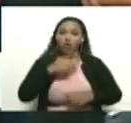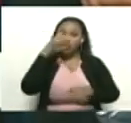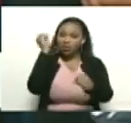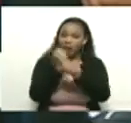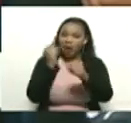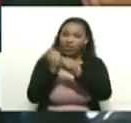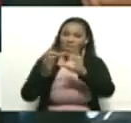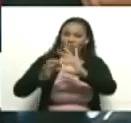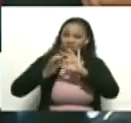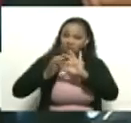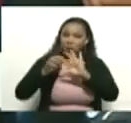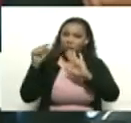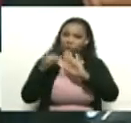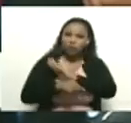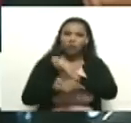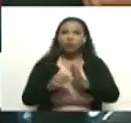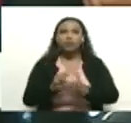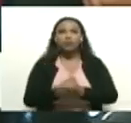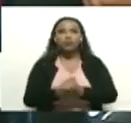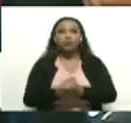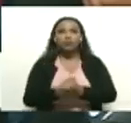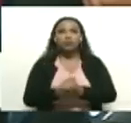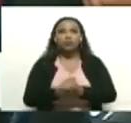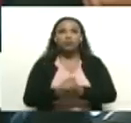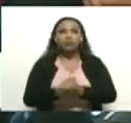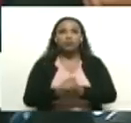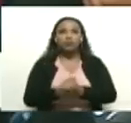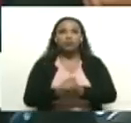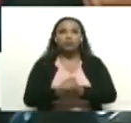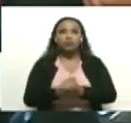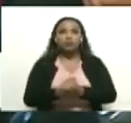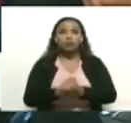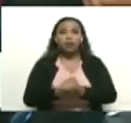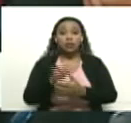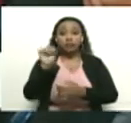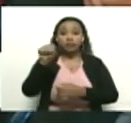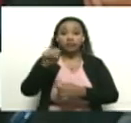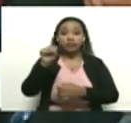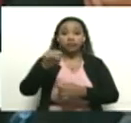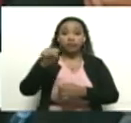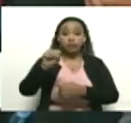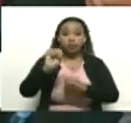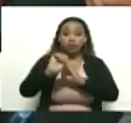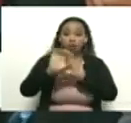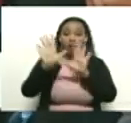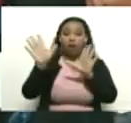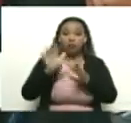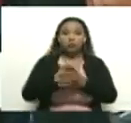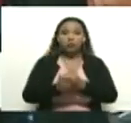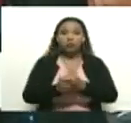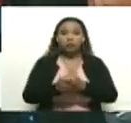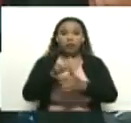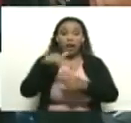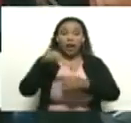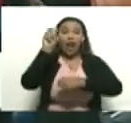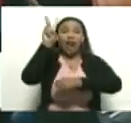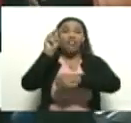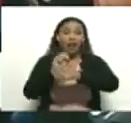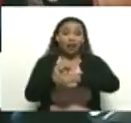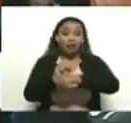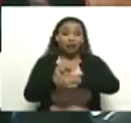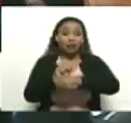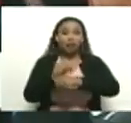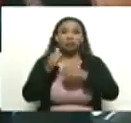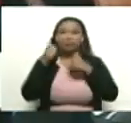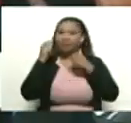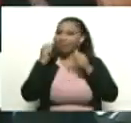Y fíjense, así es, claro. Y aquí en La Vega fue así. Fíjense